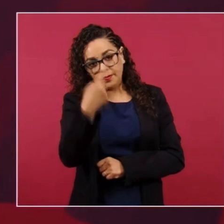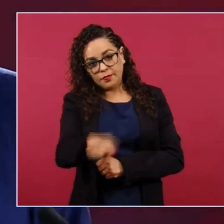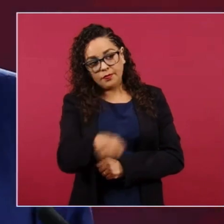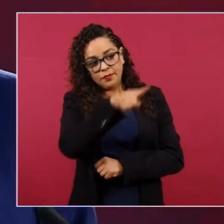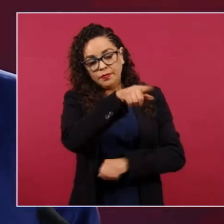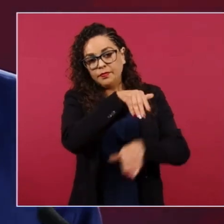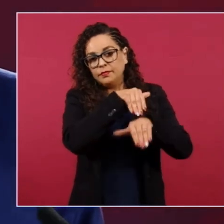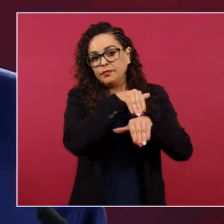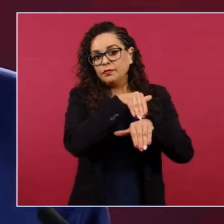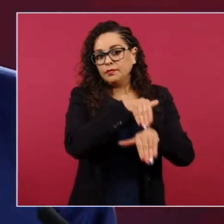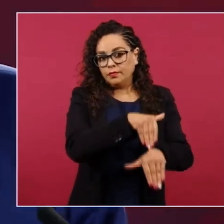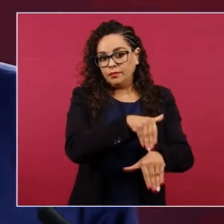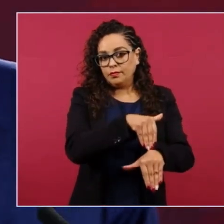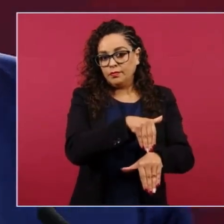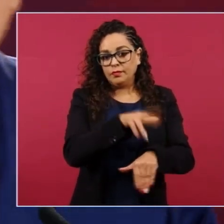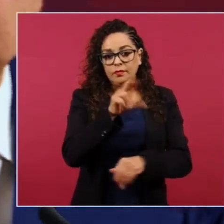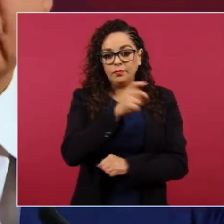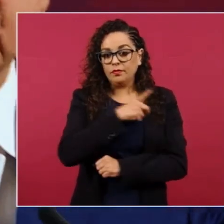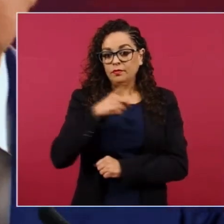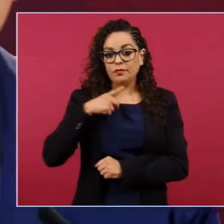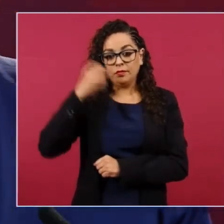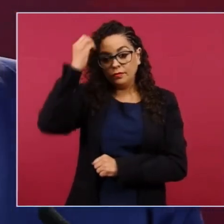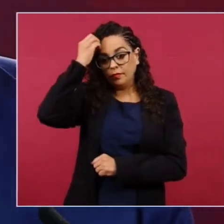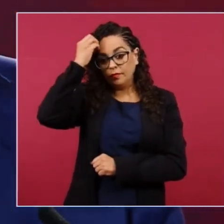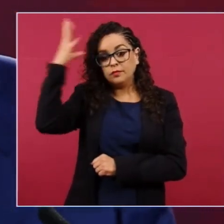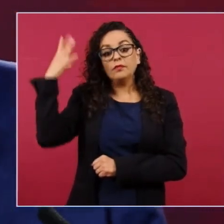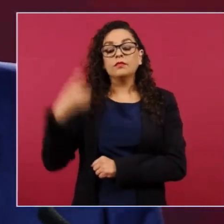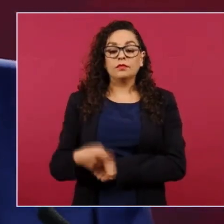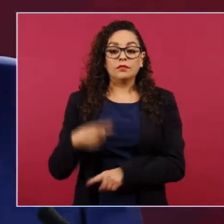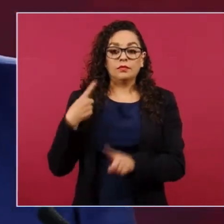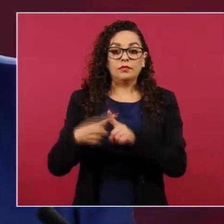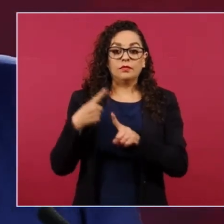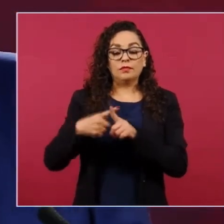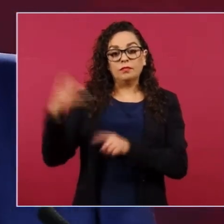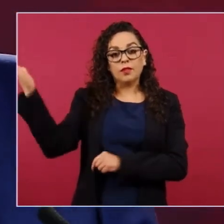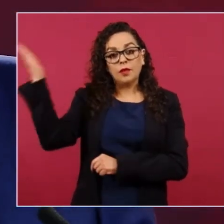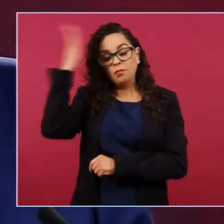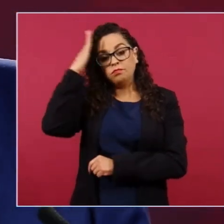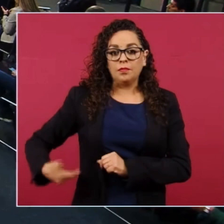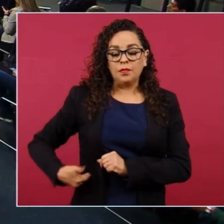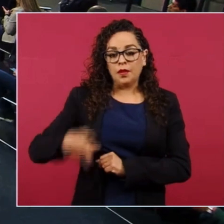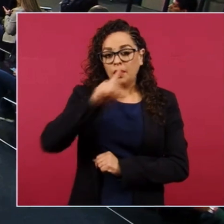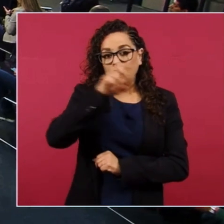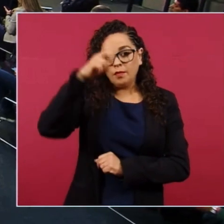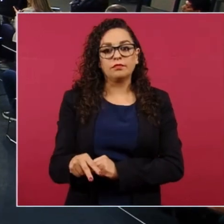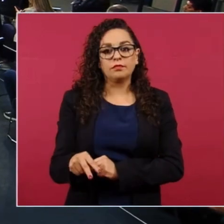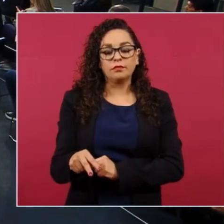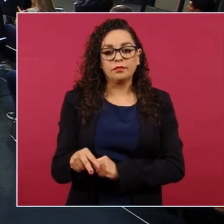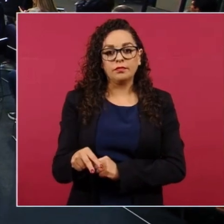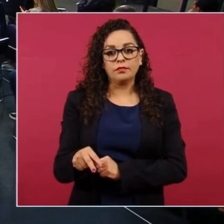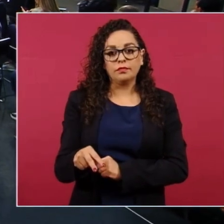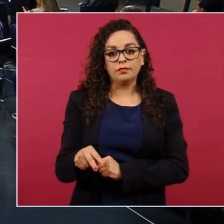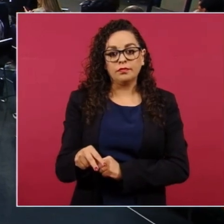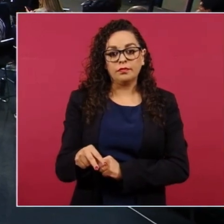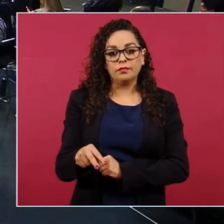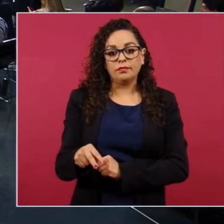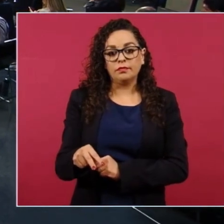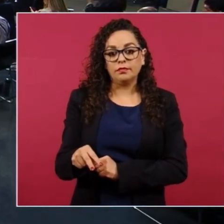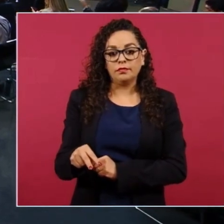olvidar que el comandante supremo de las Fuerzas Armadas es el presidente de la República. Entonces,